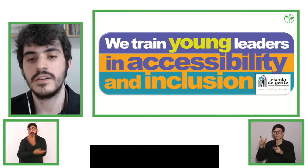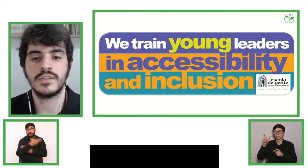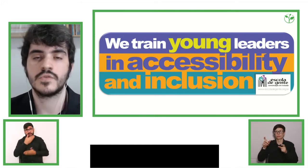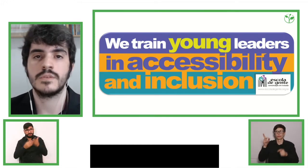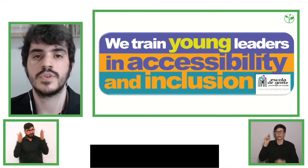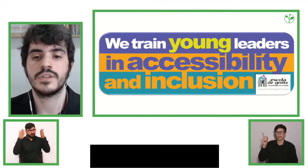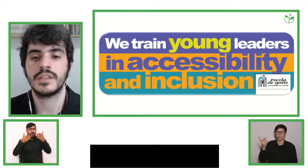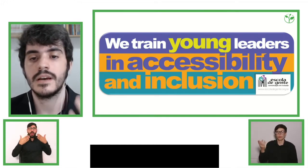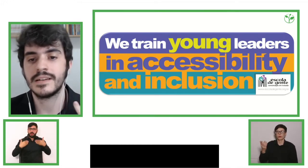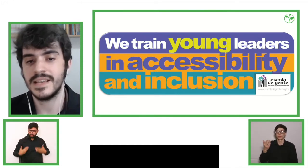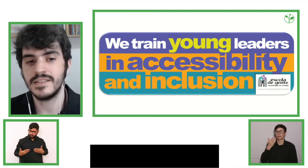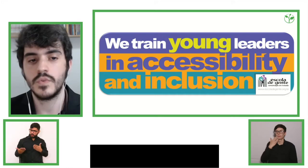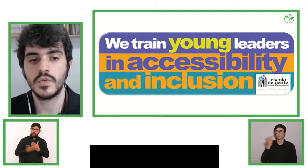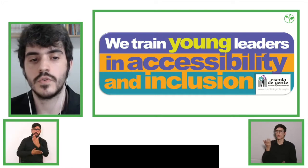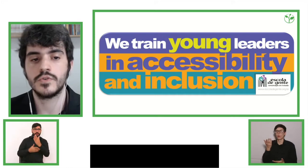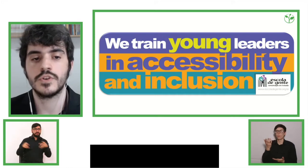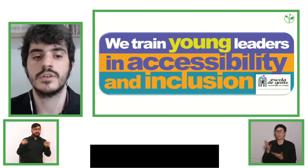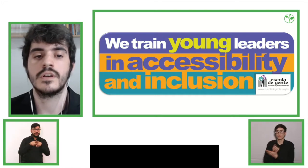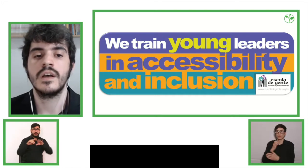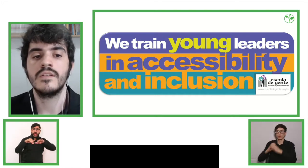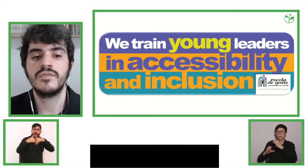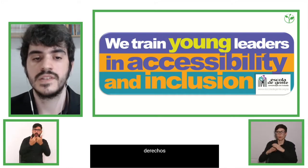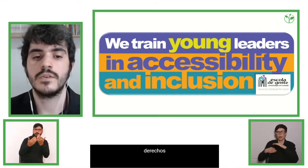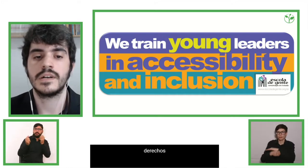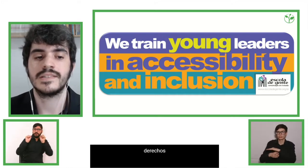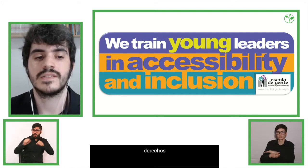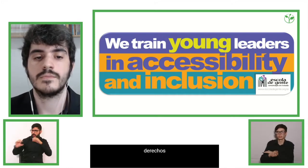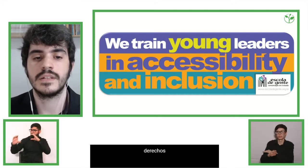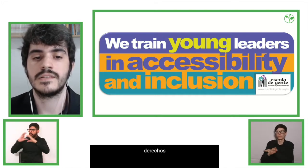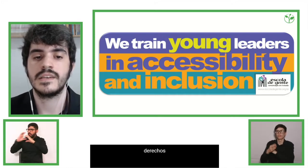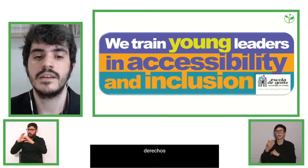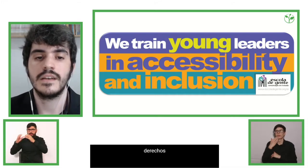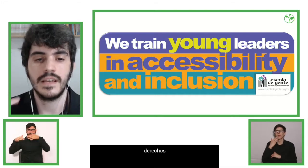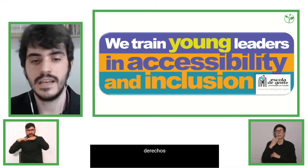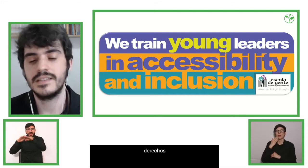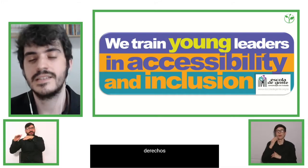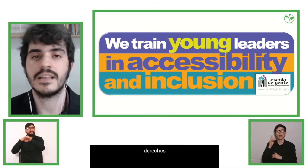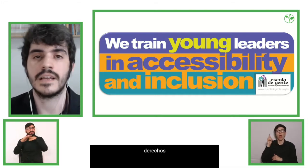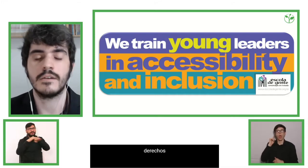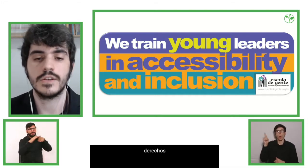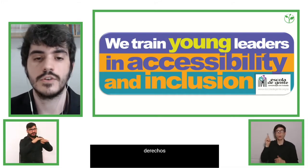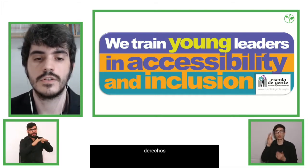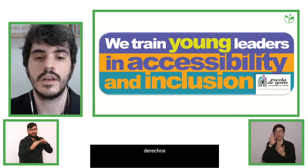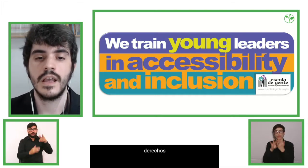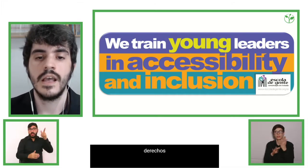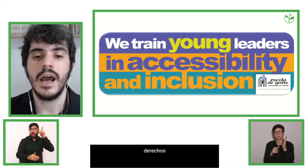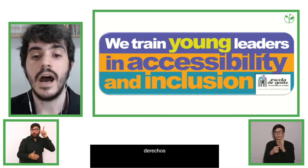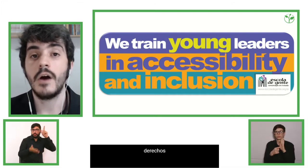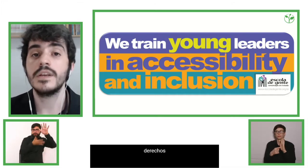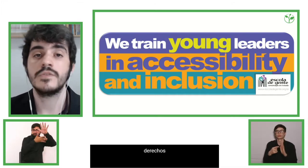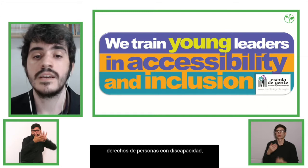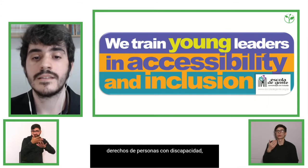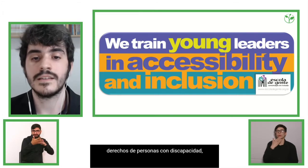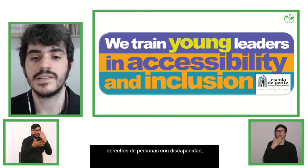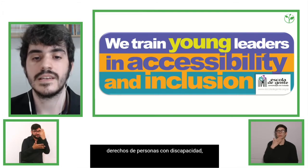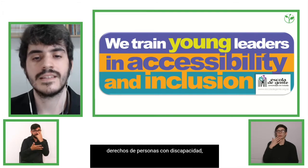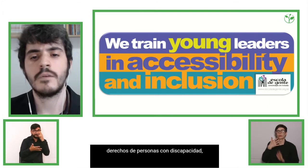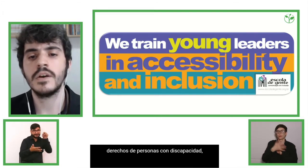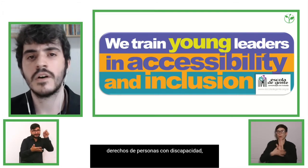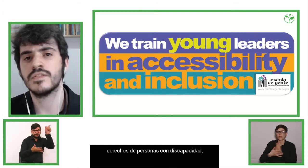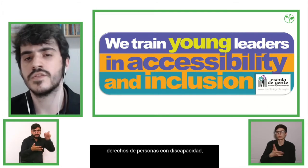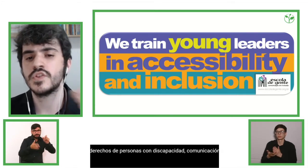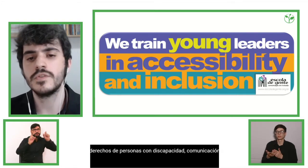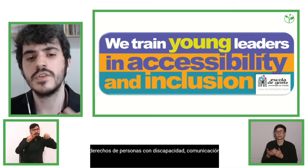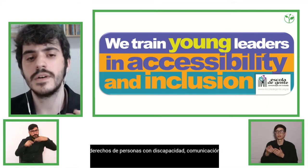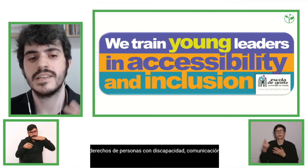discapacidad, comunicación accesible, descripción para audios, accesibilidad física y lenguaje de señas, entre otras